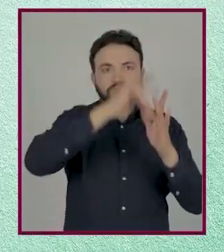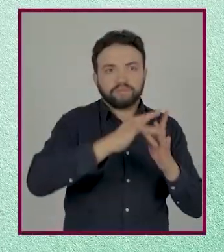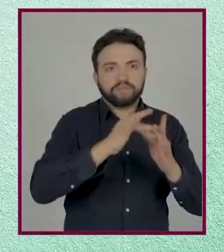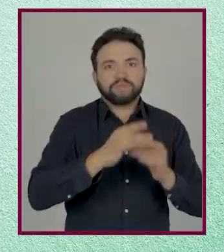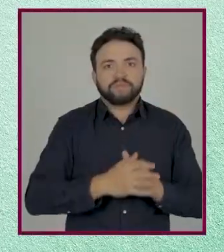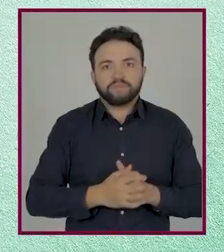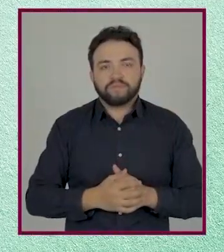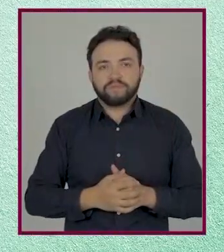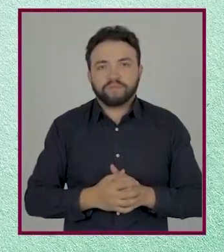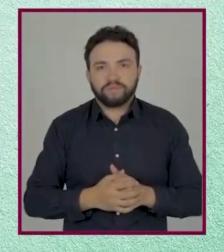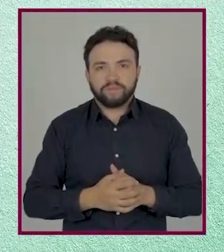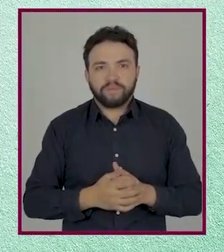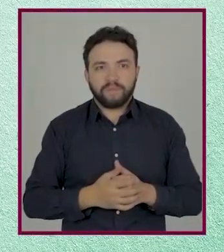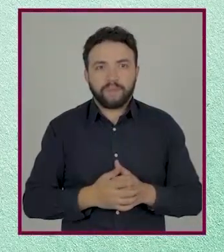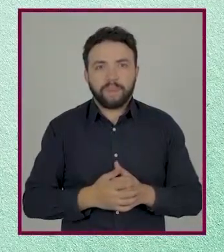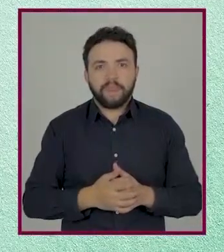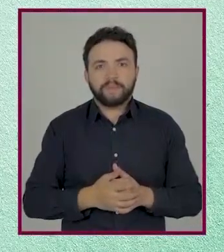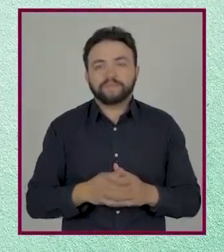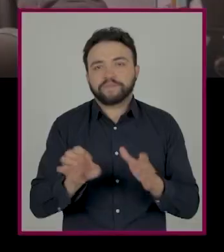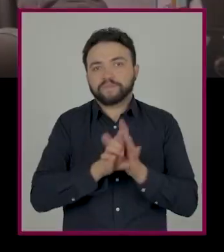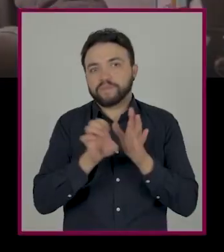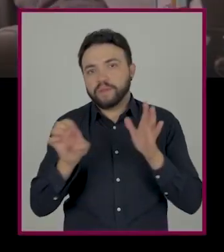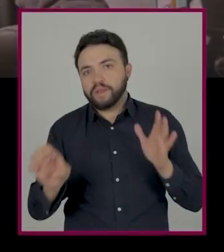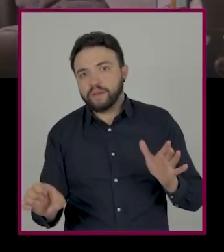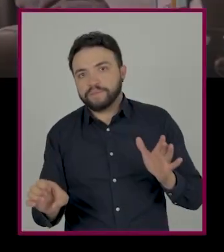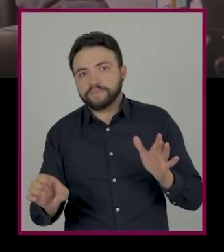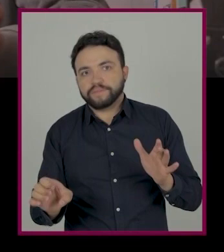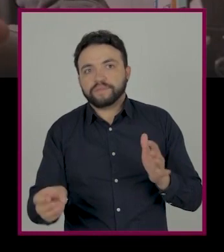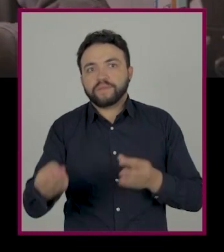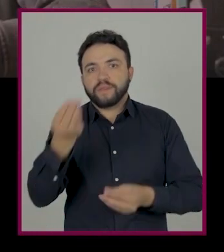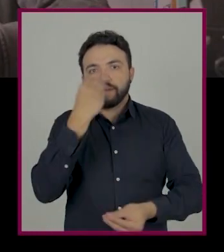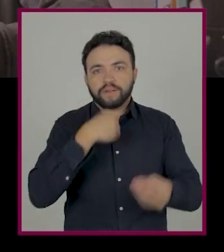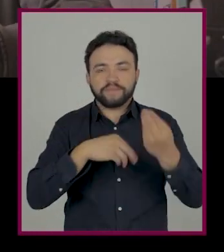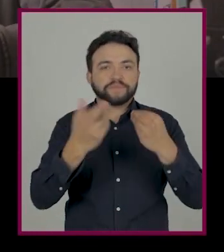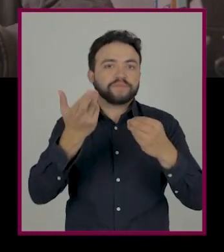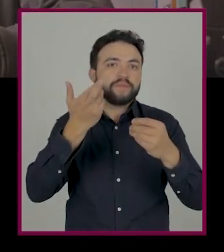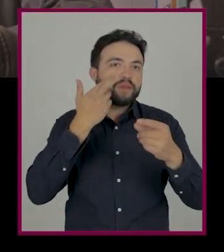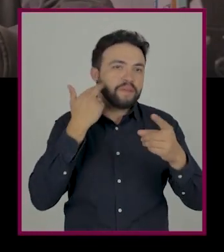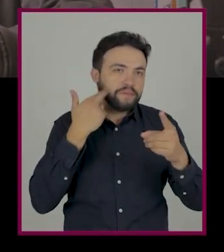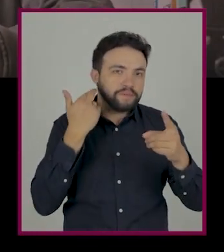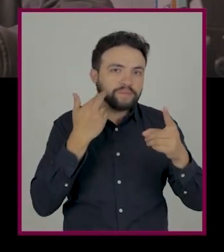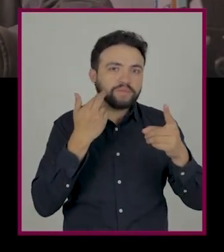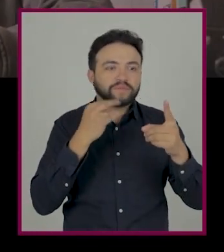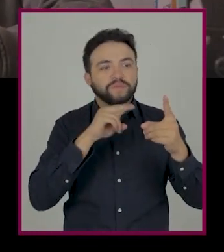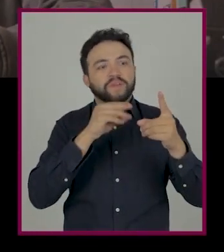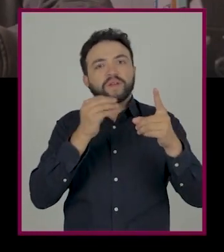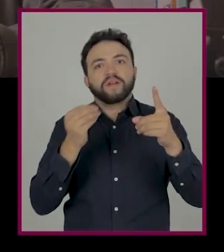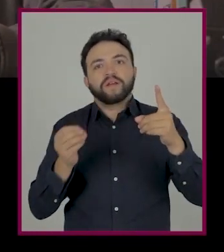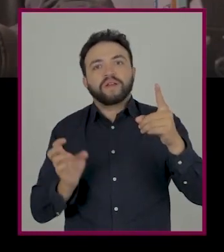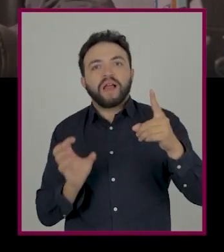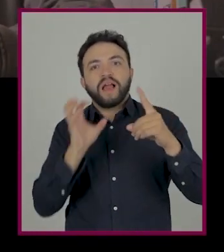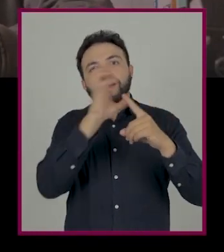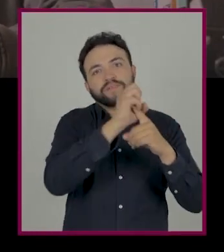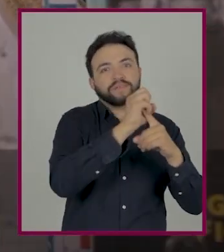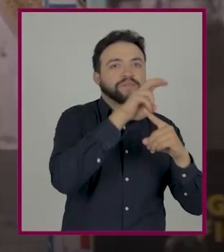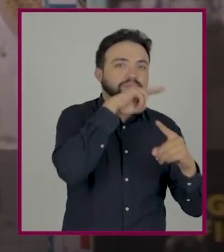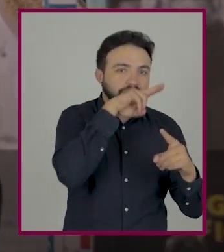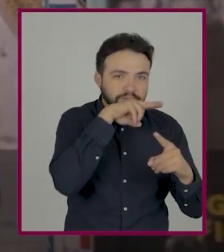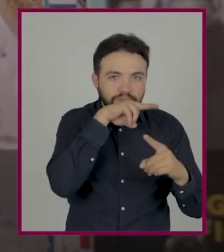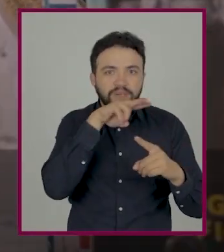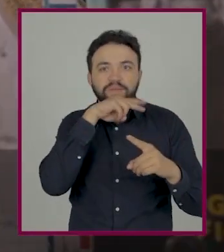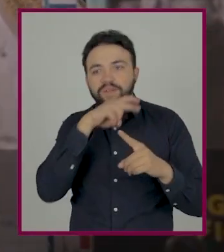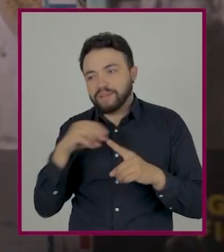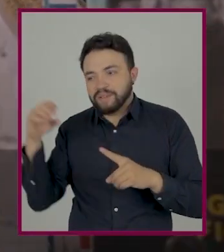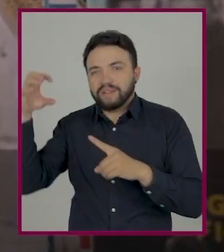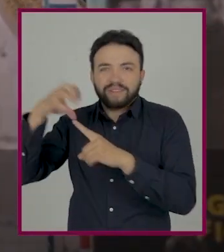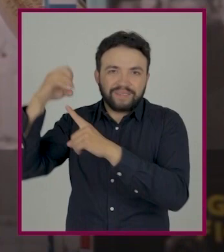es alimento para la serpiente, el águila y un zorro. Sí, los 3 tienen una relación de alimentación con el ratón